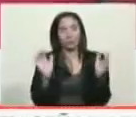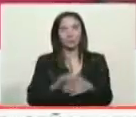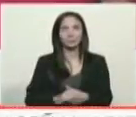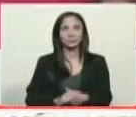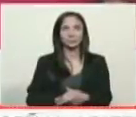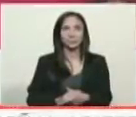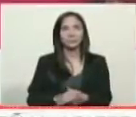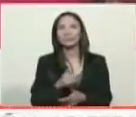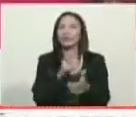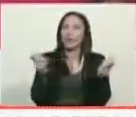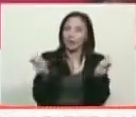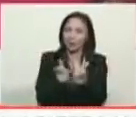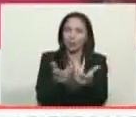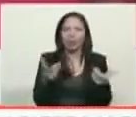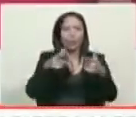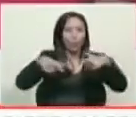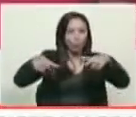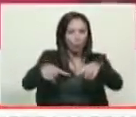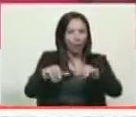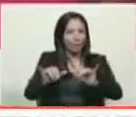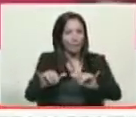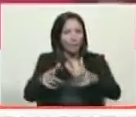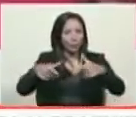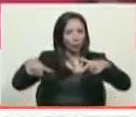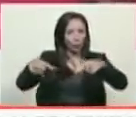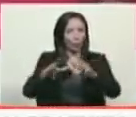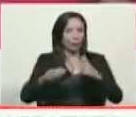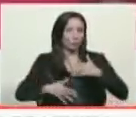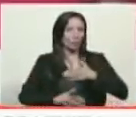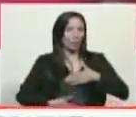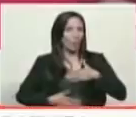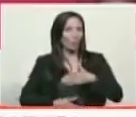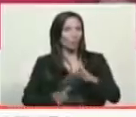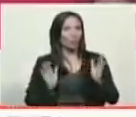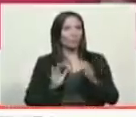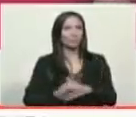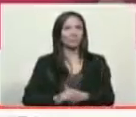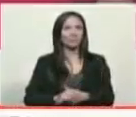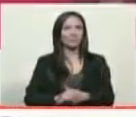No, nos reunimos, buscamos un lugar que fuese